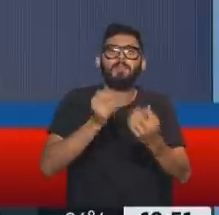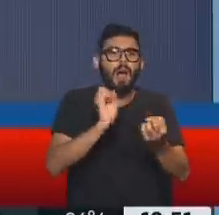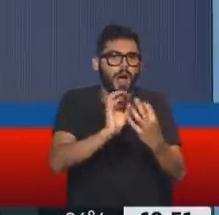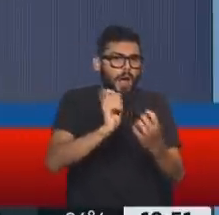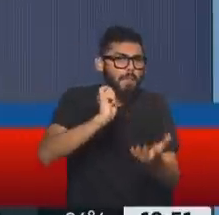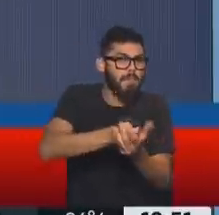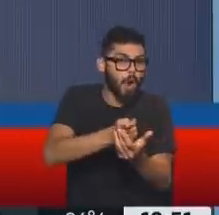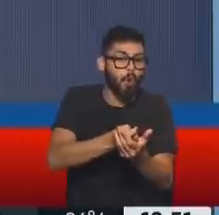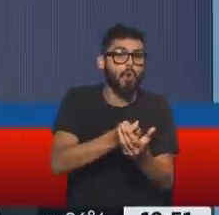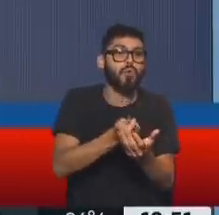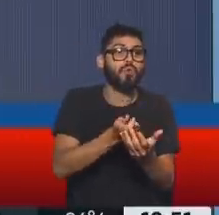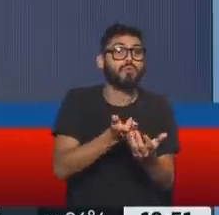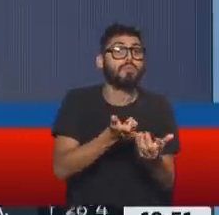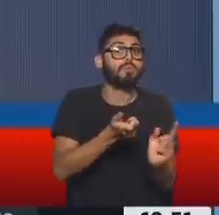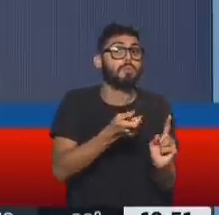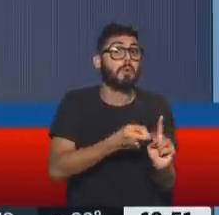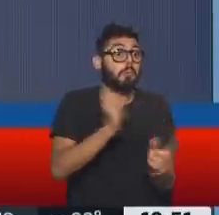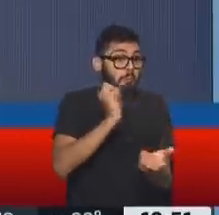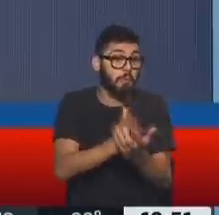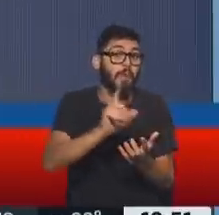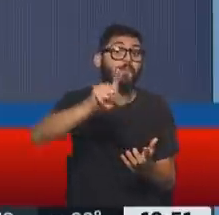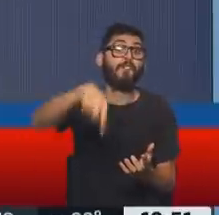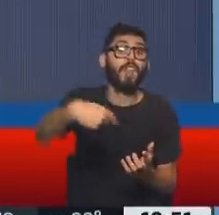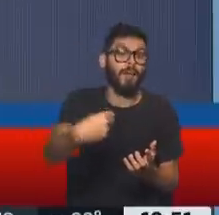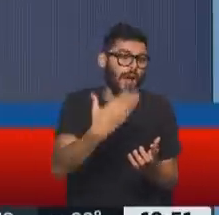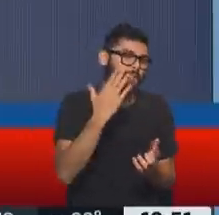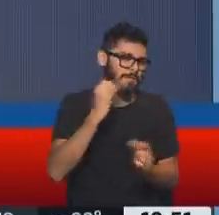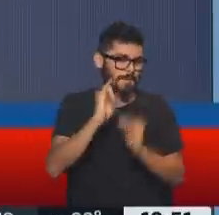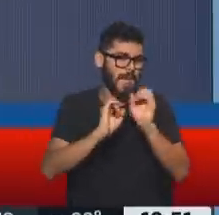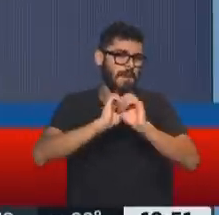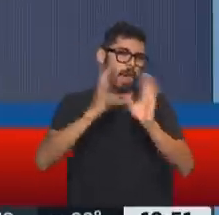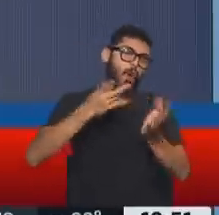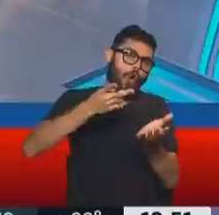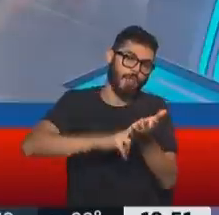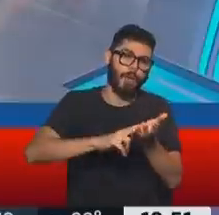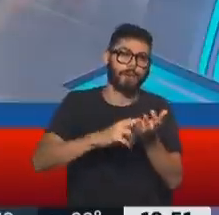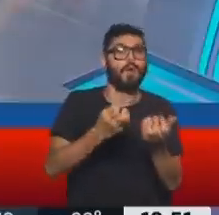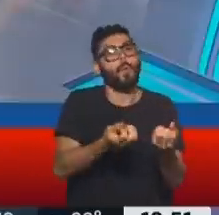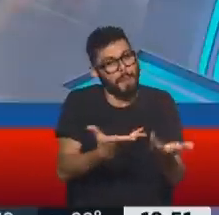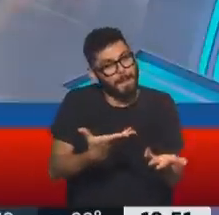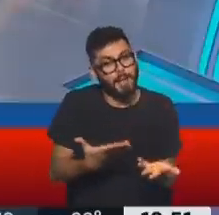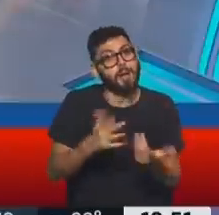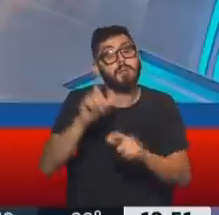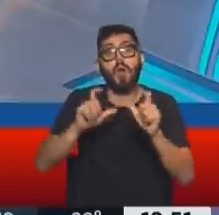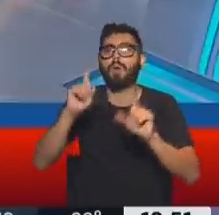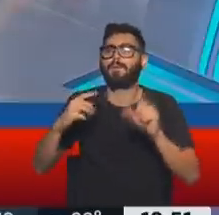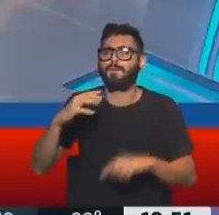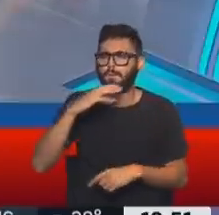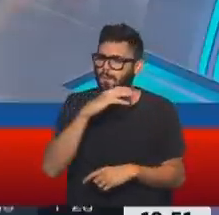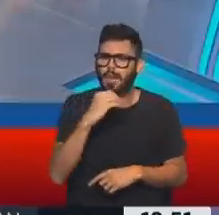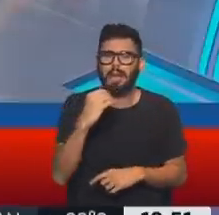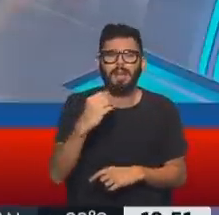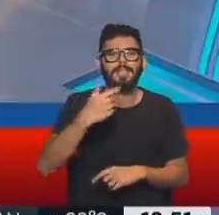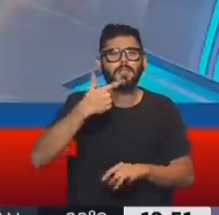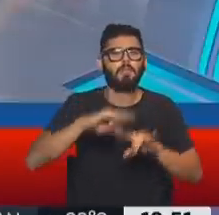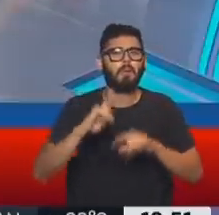qué consecuencias tendrán estas sanciones y recordar un poco nada como estas bienvenida de qué se trata para los que todavía no terminan de entender que es el swift